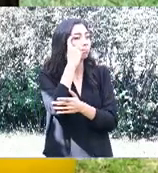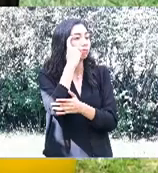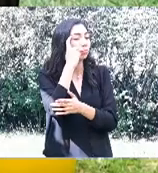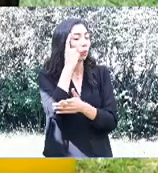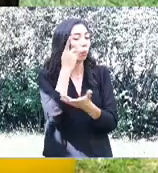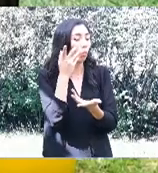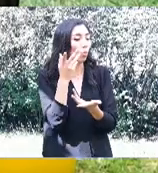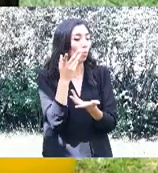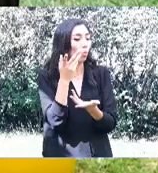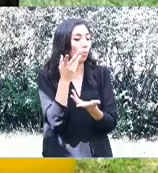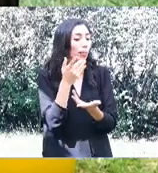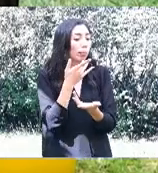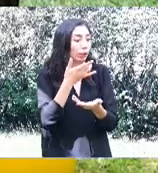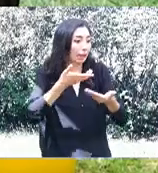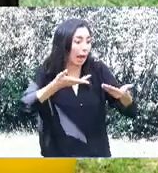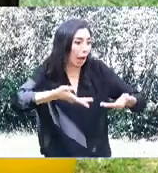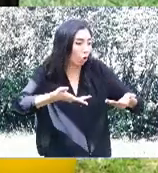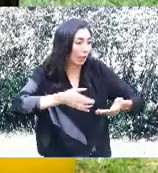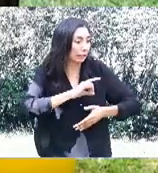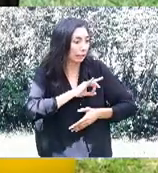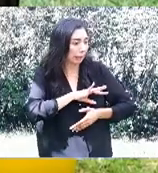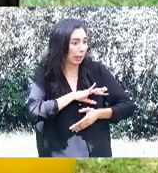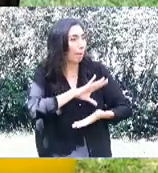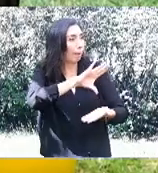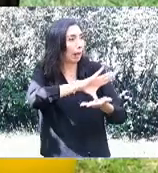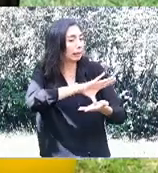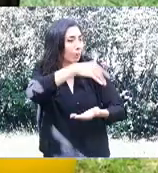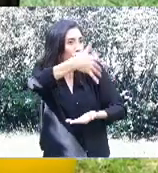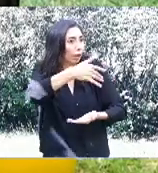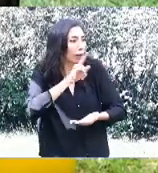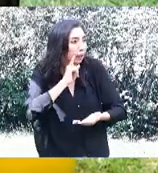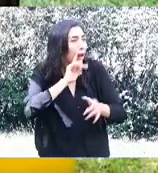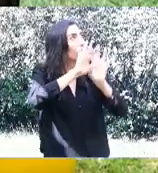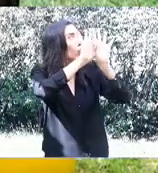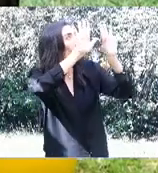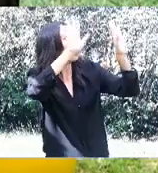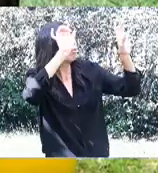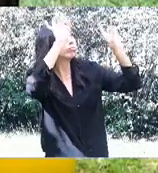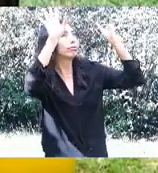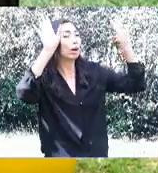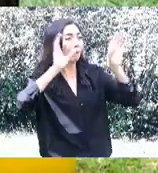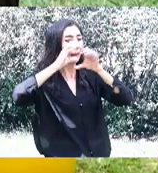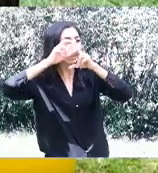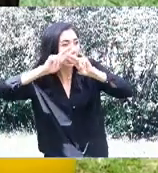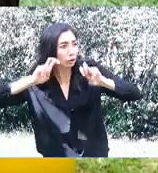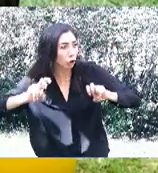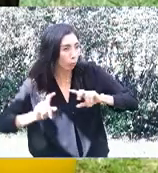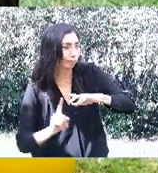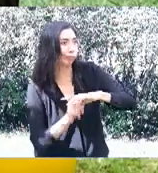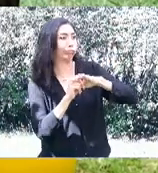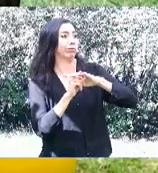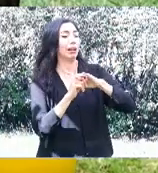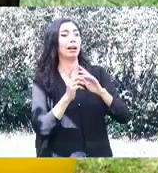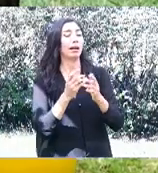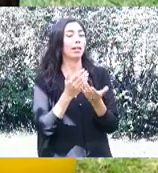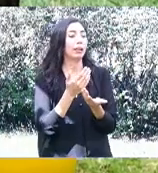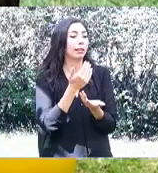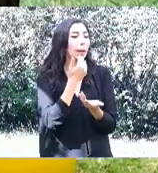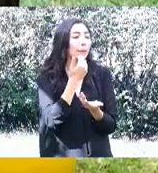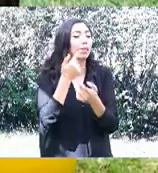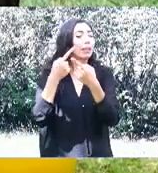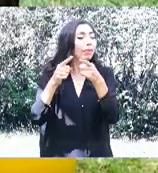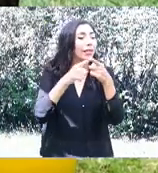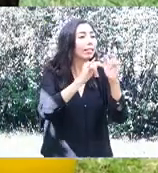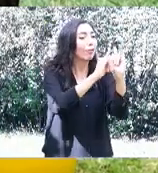actuales de porque hoy día chile es potencia astronómica mundial sino más bien todo los sistemas y todas las formas de practicar astronomía a través